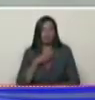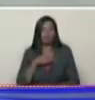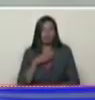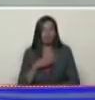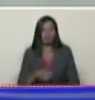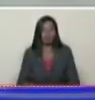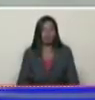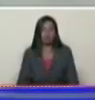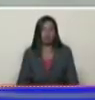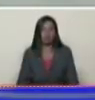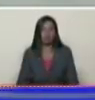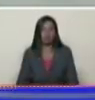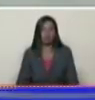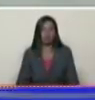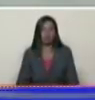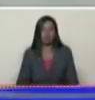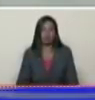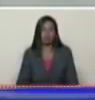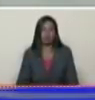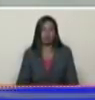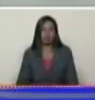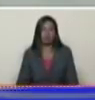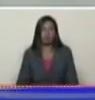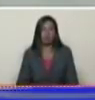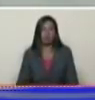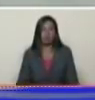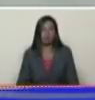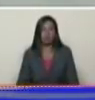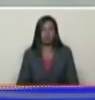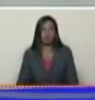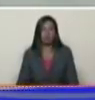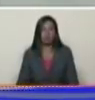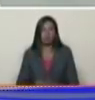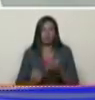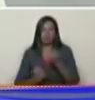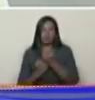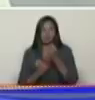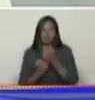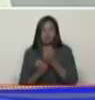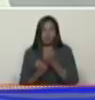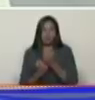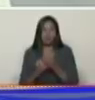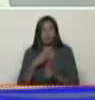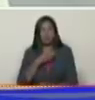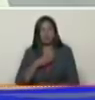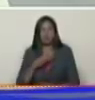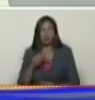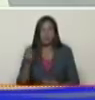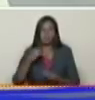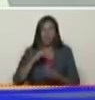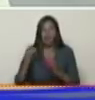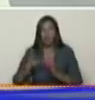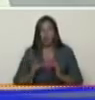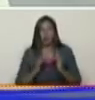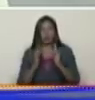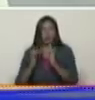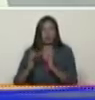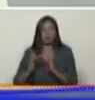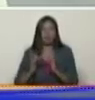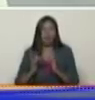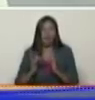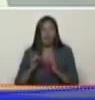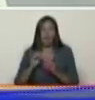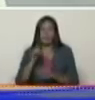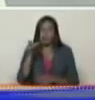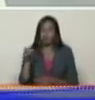con otras misiones que lo vamos a acompañar, vamos a ir en paralelo de las bases de misiones a contactar y ver